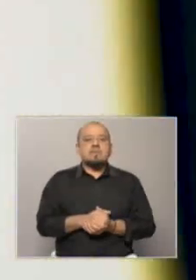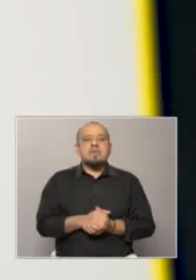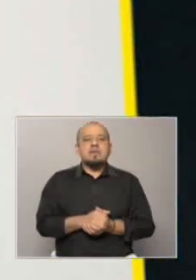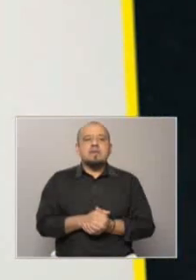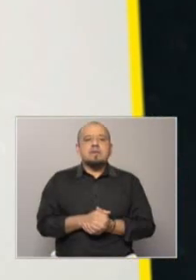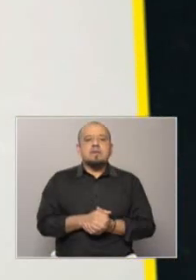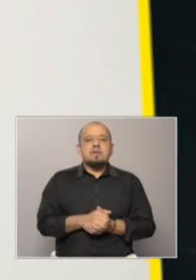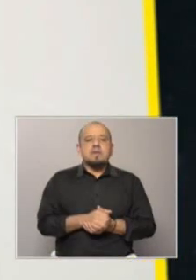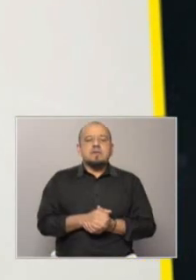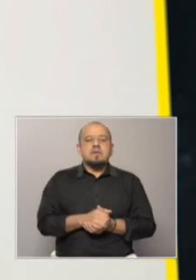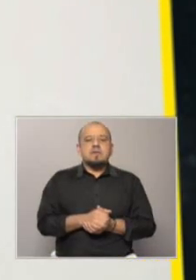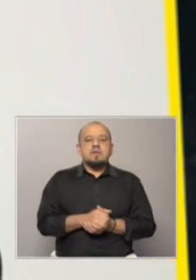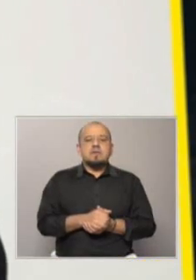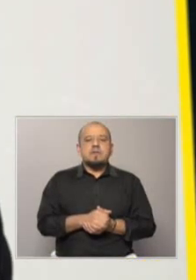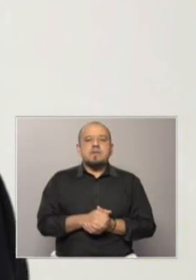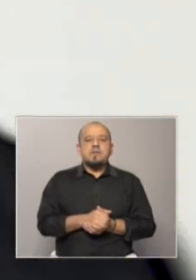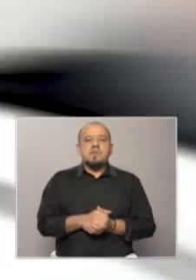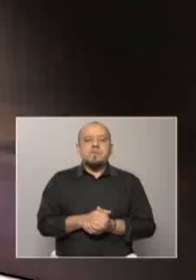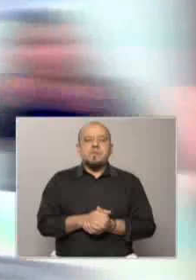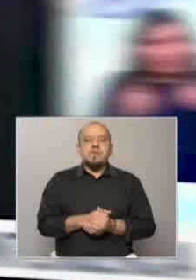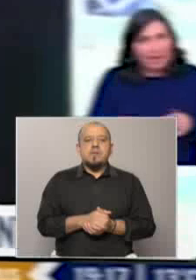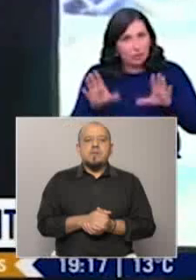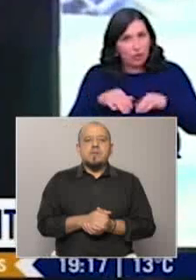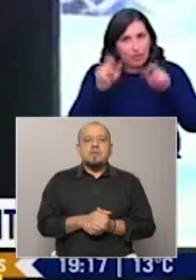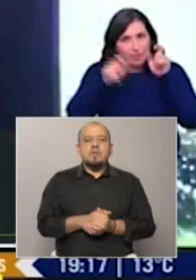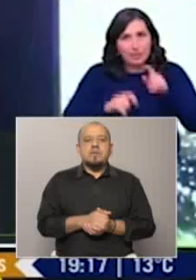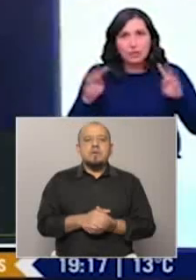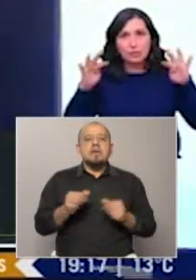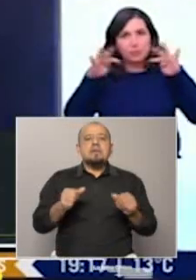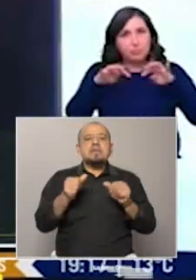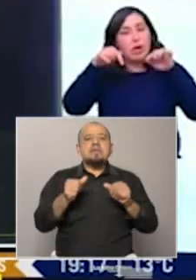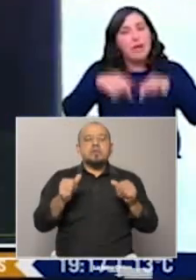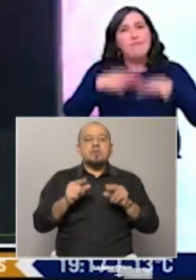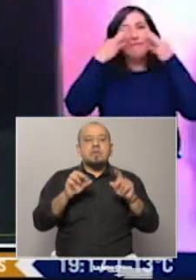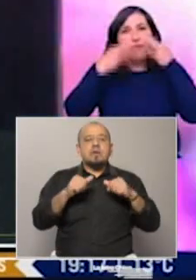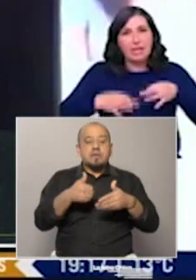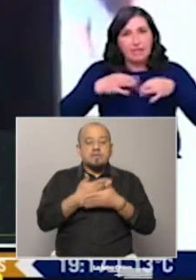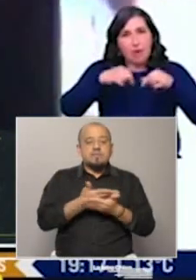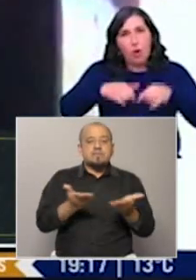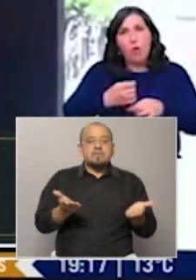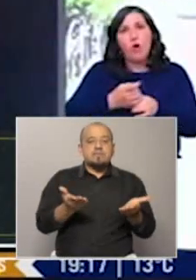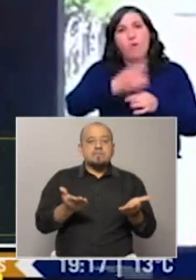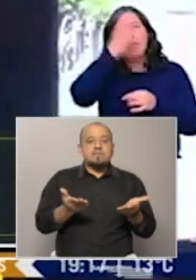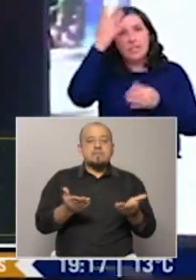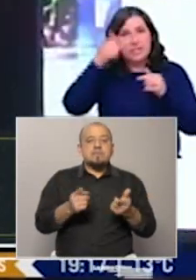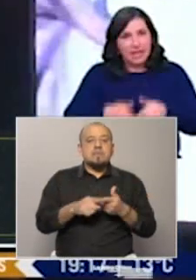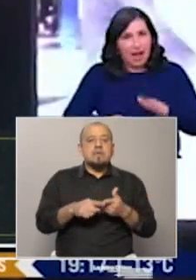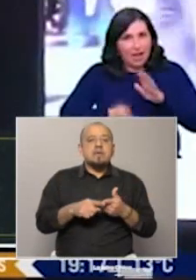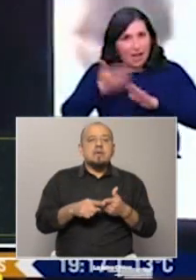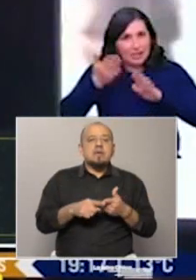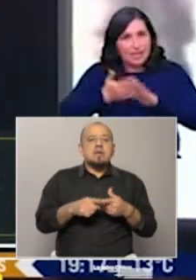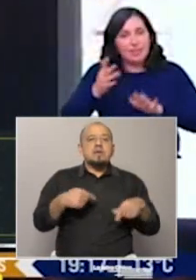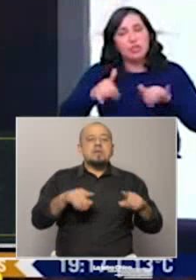Señor presidente. Se realizó el lanzamiento oficial, digamos, ya hace un tiempo que está